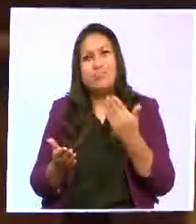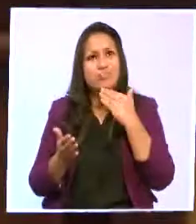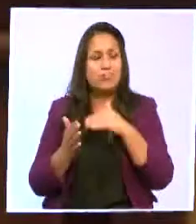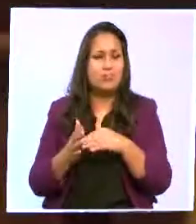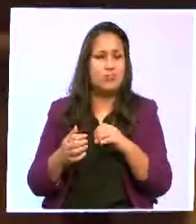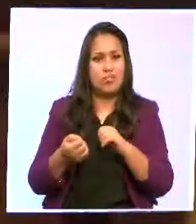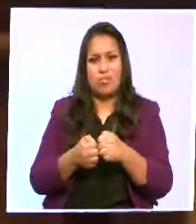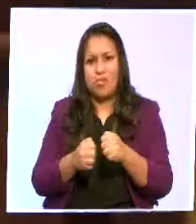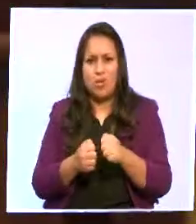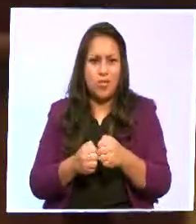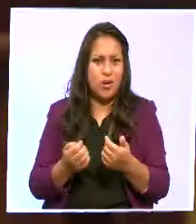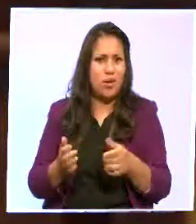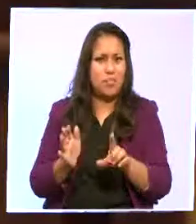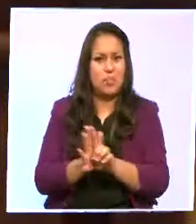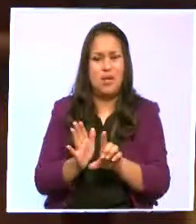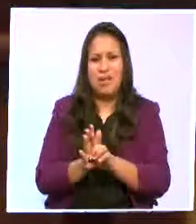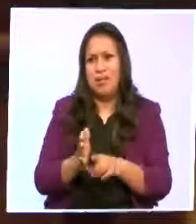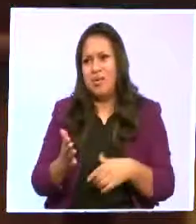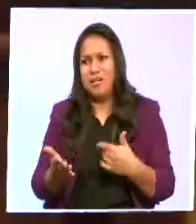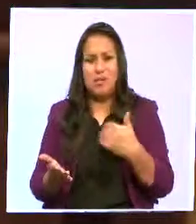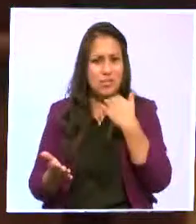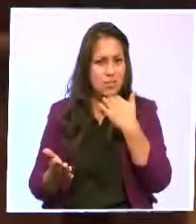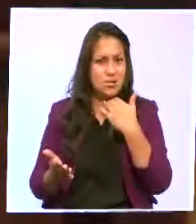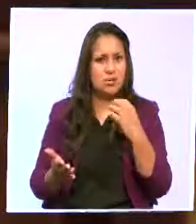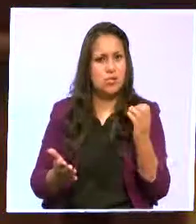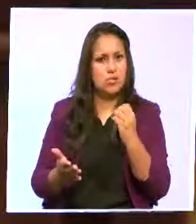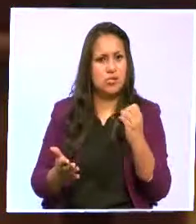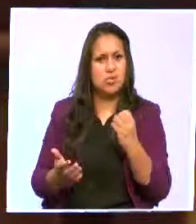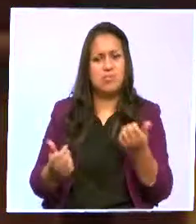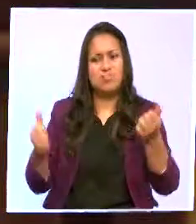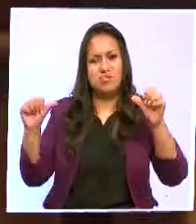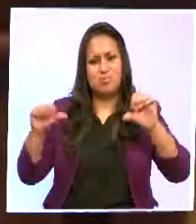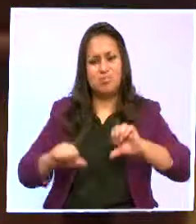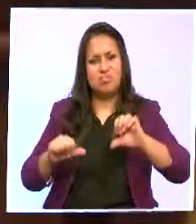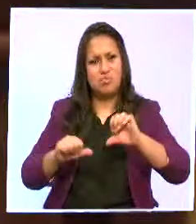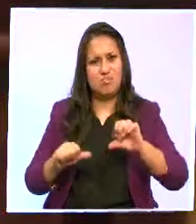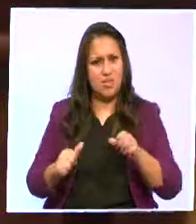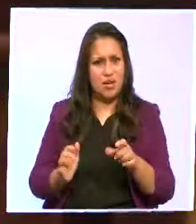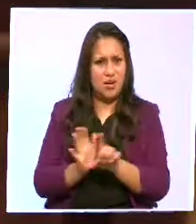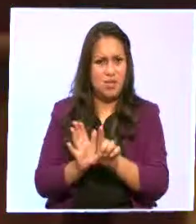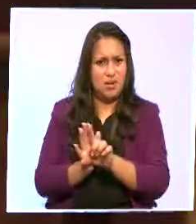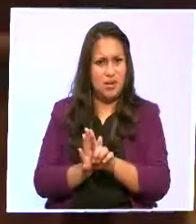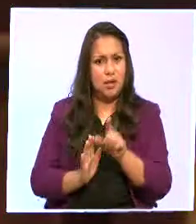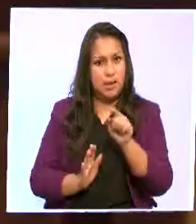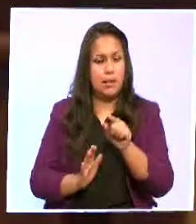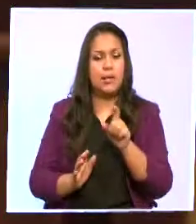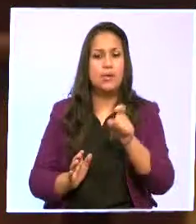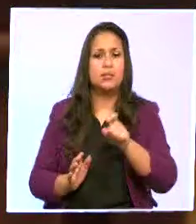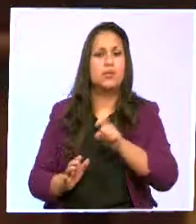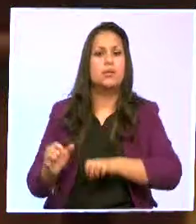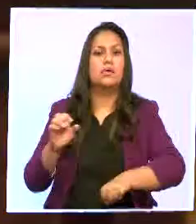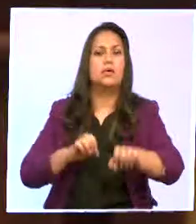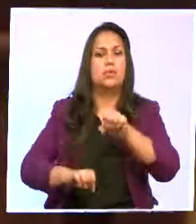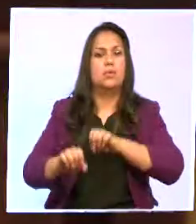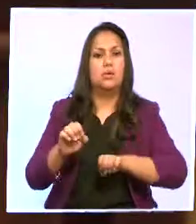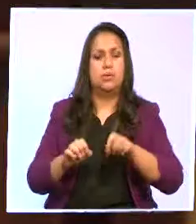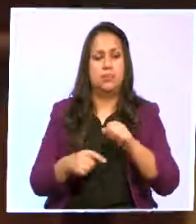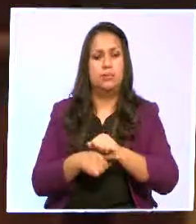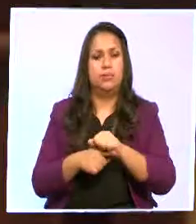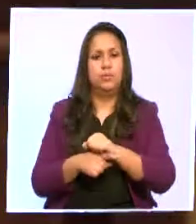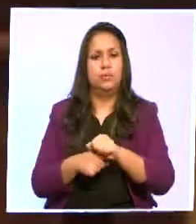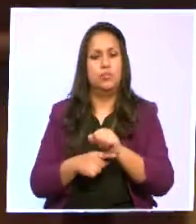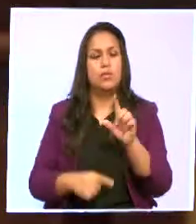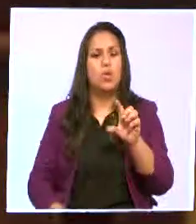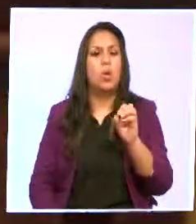que la ley no los resuelve claramente o puede ser mala aplicación de la ley es por ahí por donde queremos devaluar entonces la aplicación de la loe es un